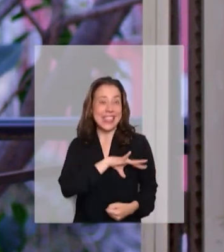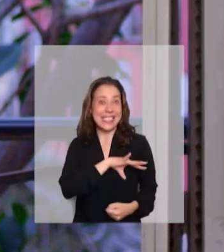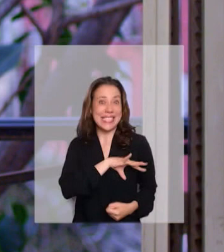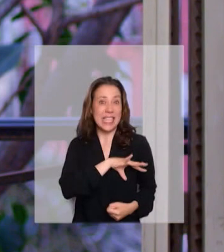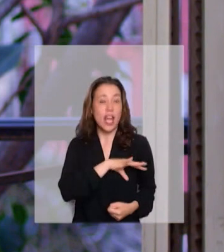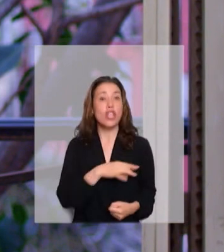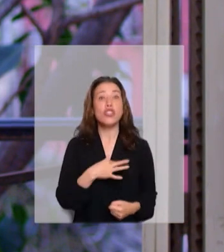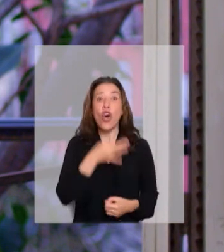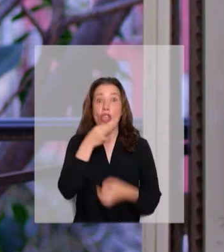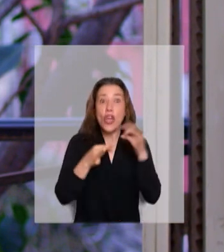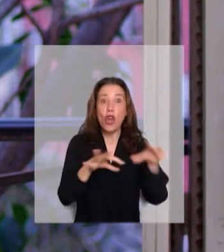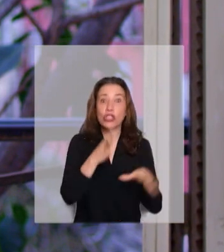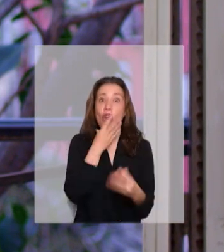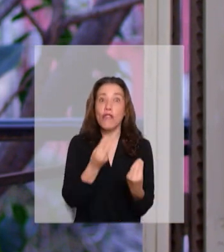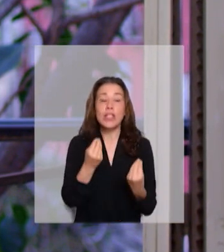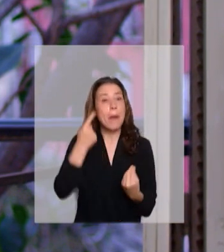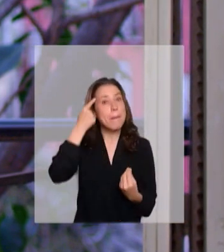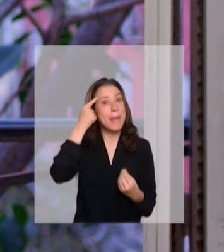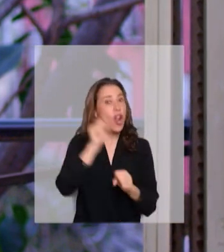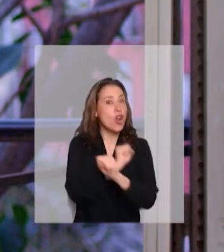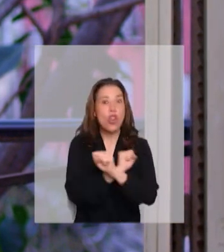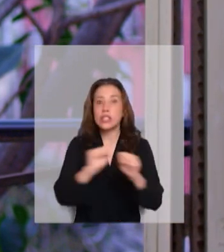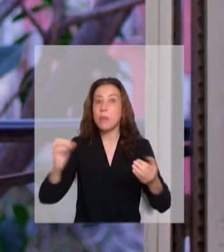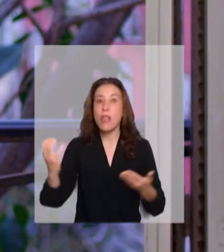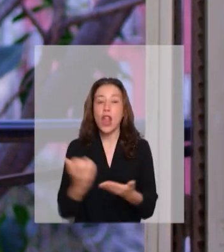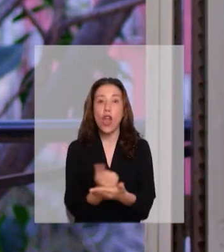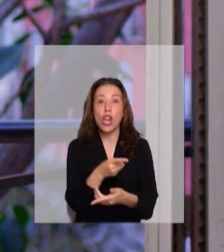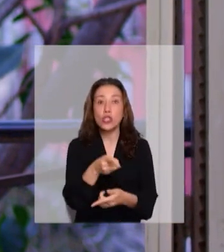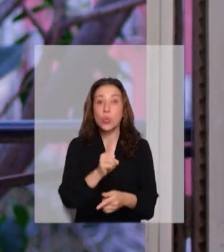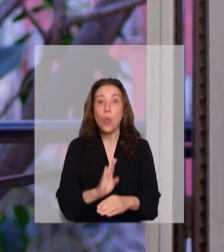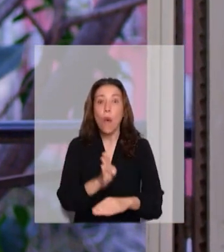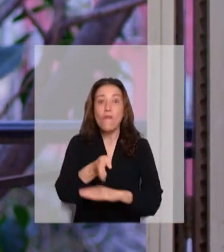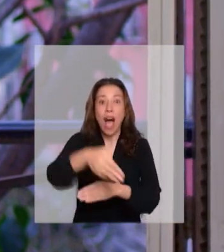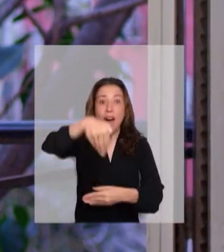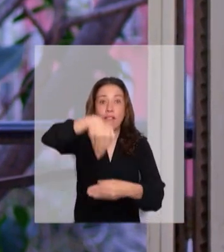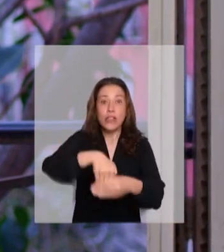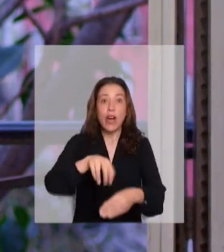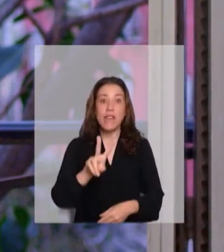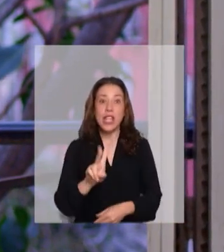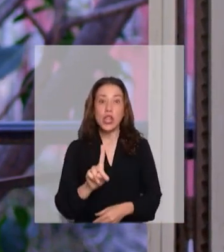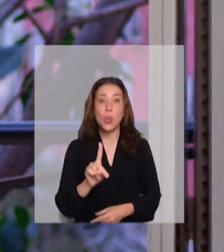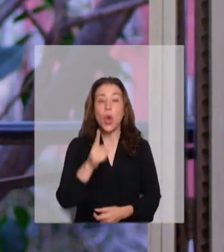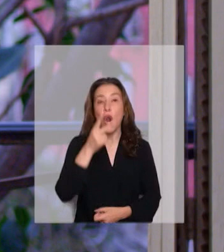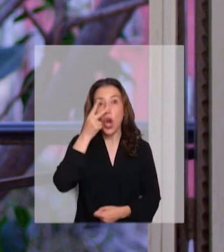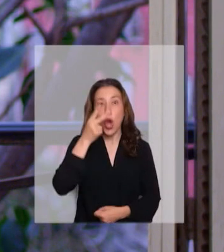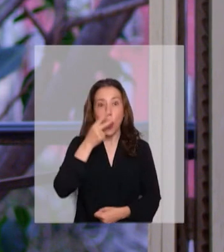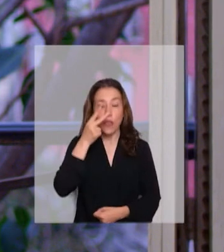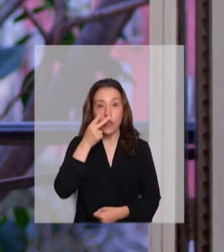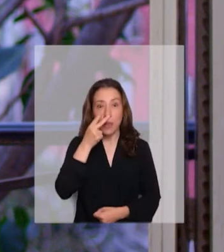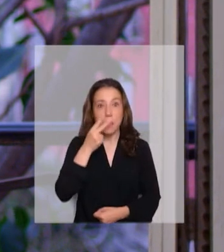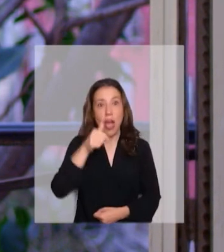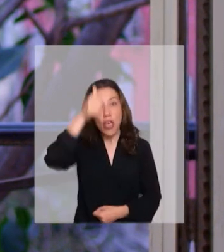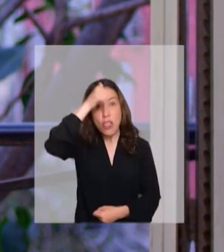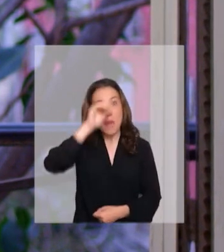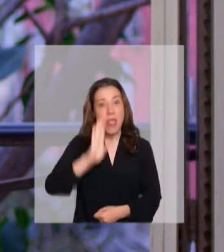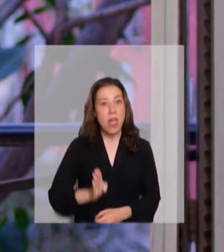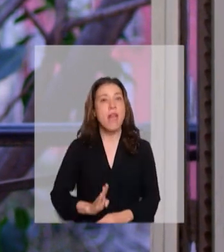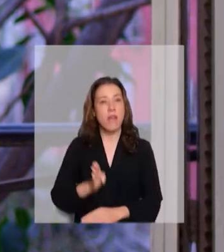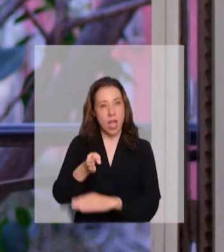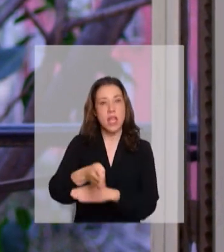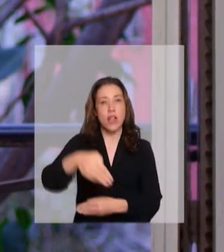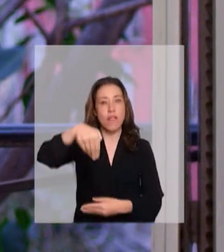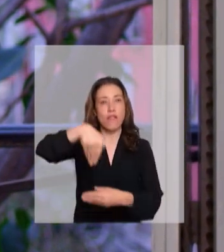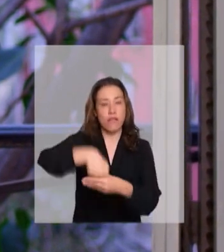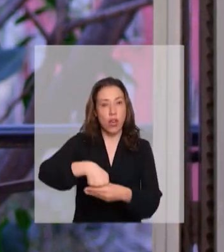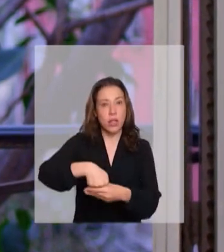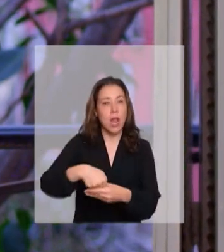exitosas Chile. Suena bien, pero no va a pasar si no votas el 21 de noviembre. El domingo